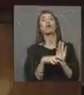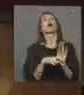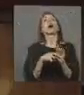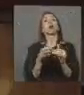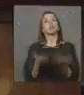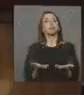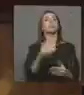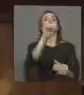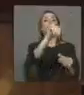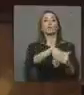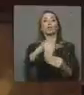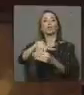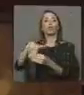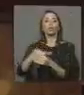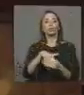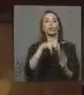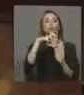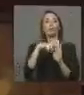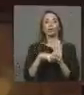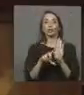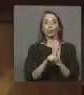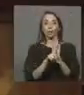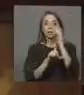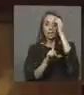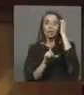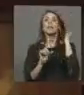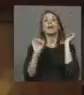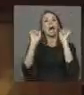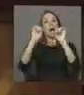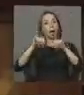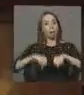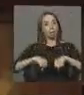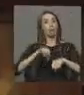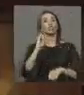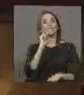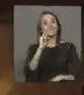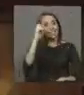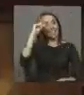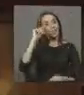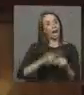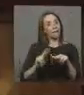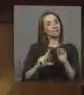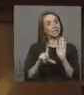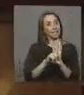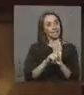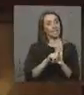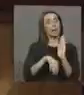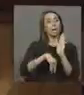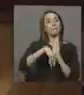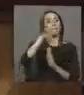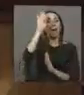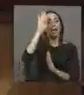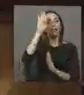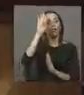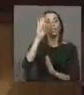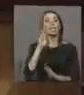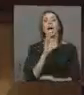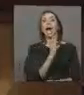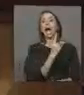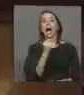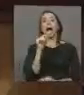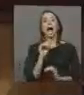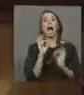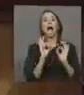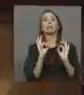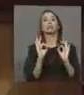votar el proyecto de ley, dando su aprobación a la idea de legislar por la mayoría absoluta